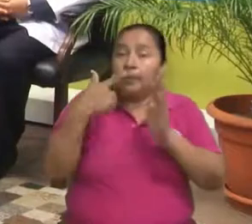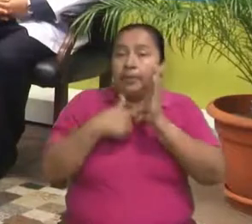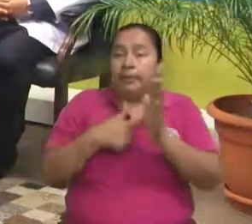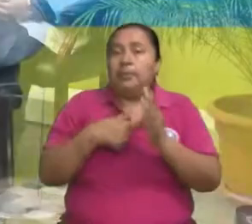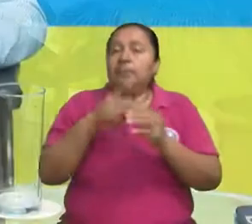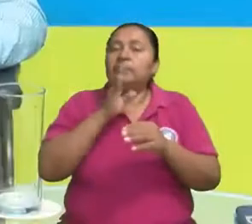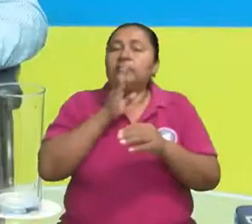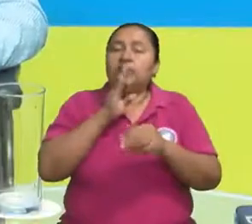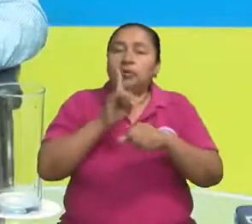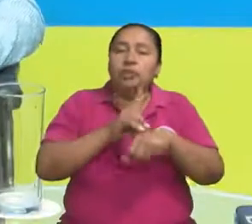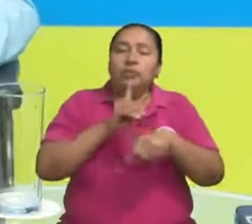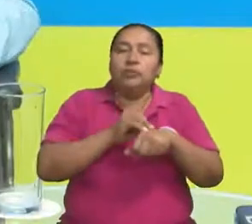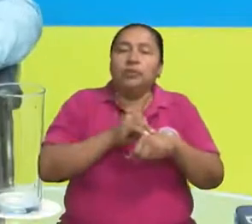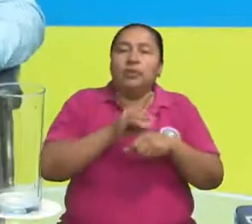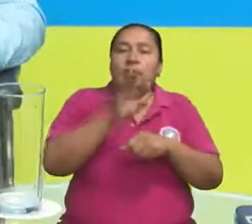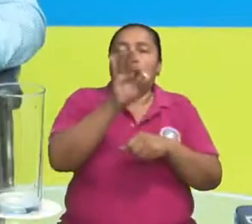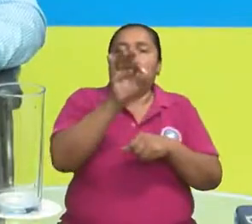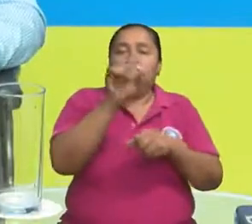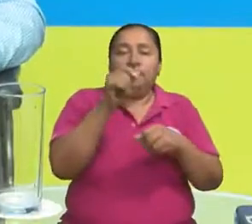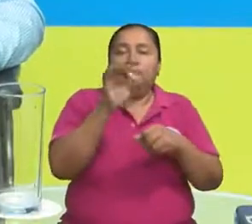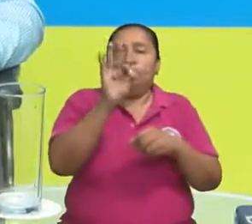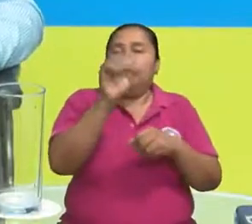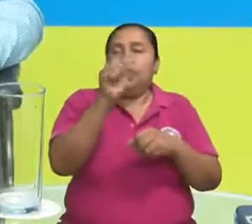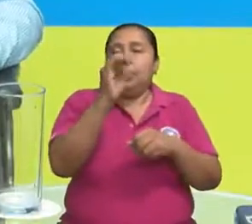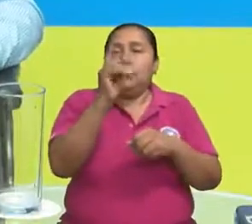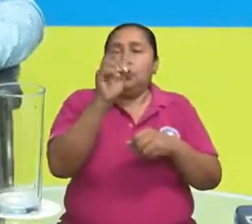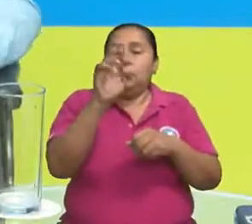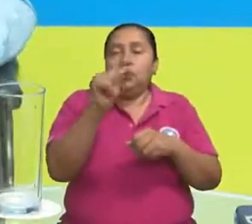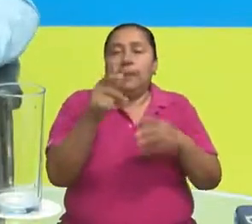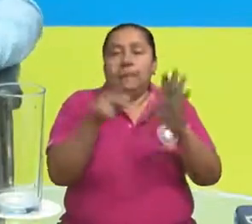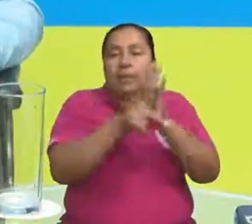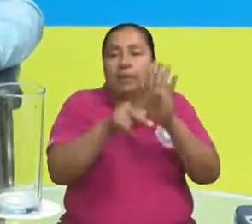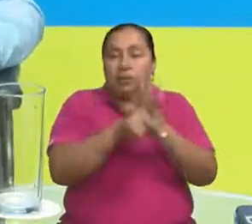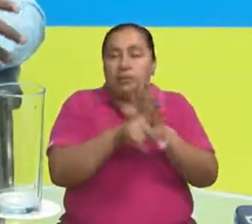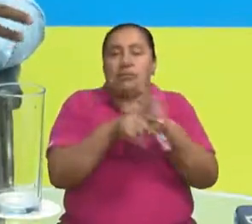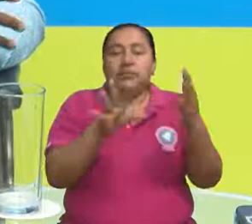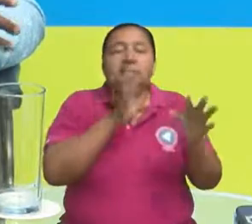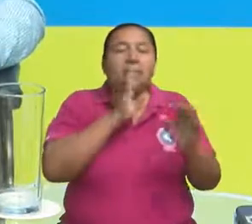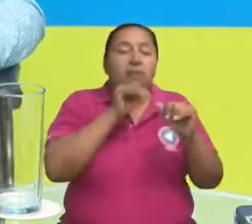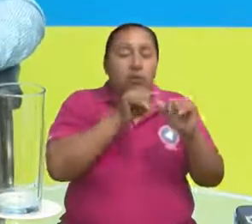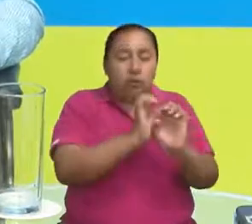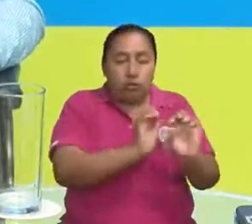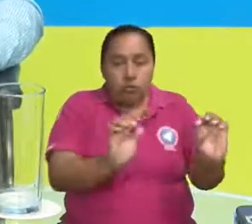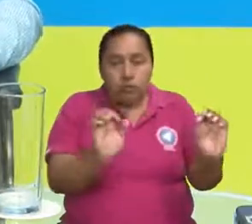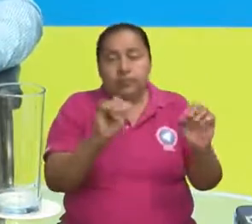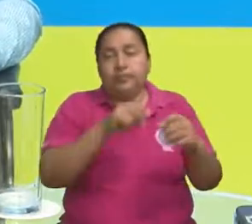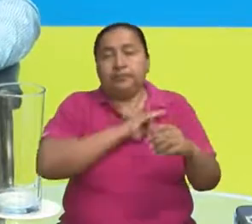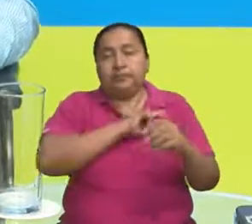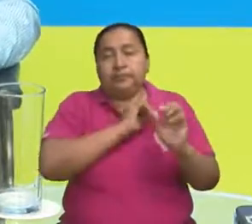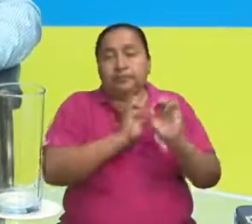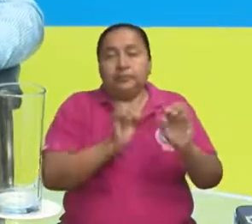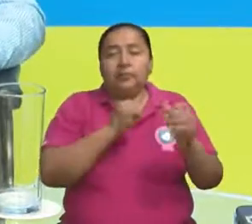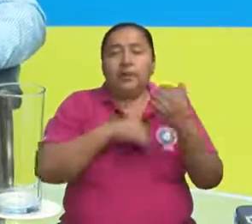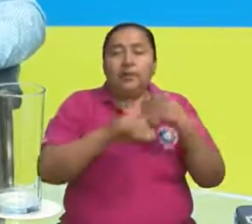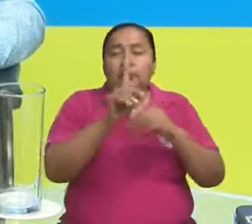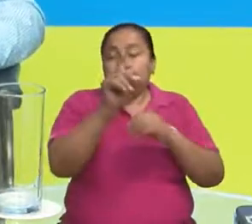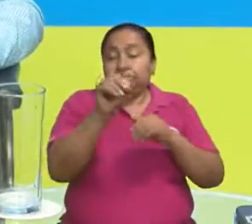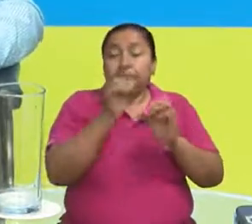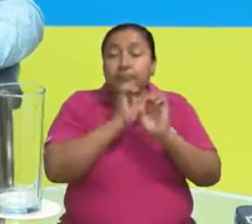doctor, de los factores de riesgo. Sí, ya hablamos de los niños en la guardería, que más de 10 niños